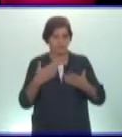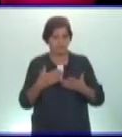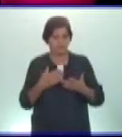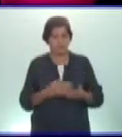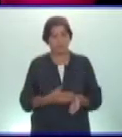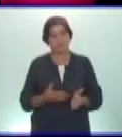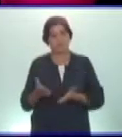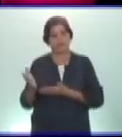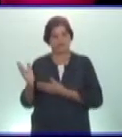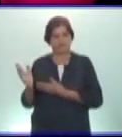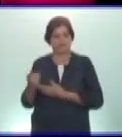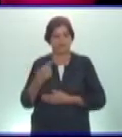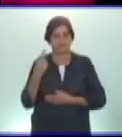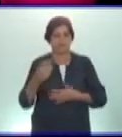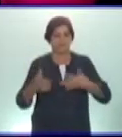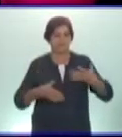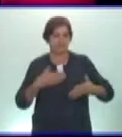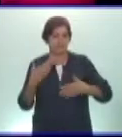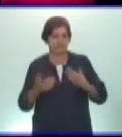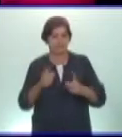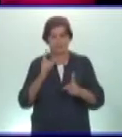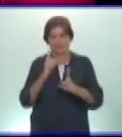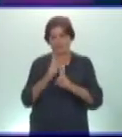primera actividad del encuentro de hoy.